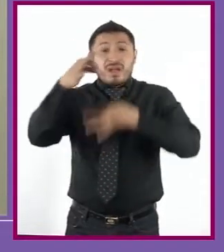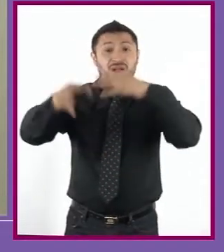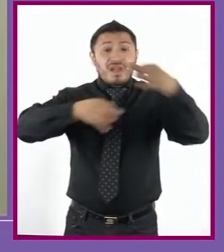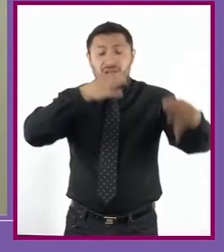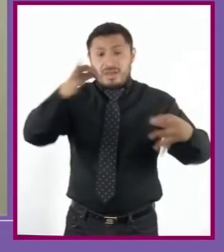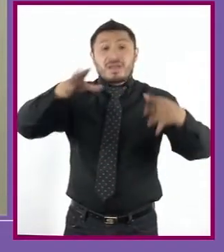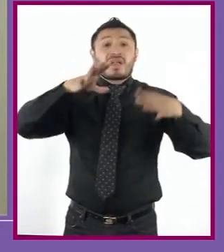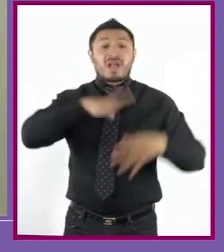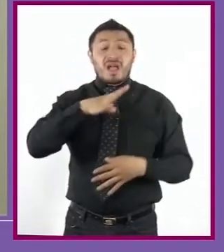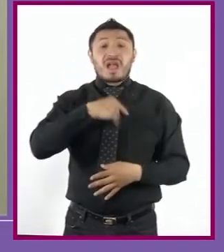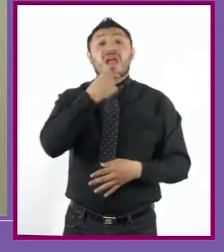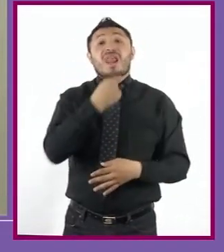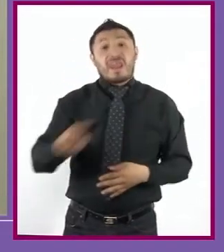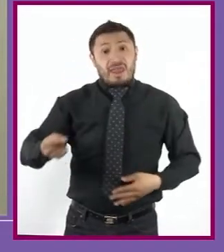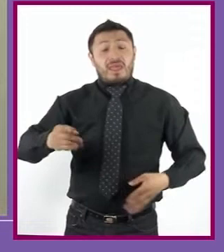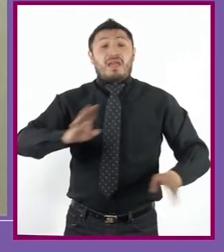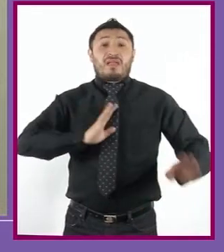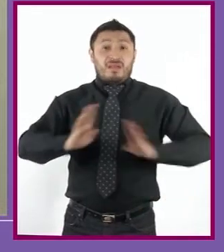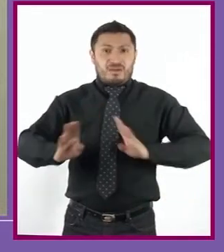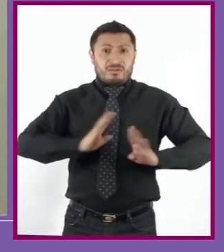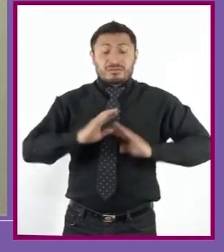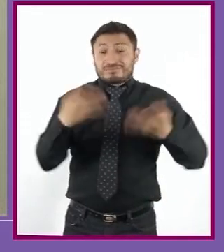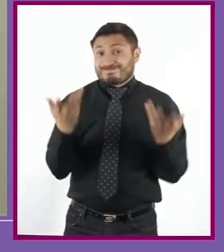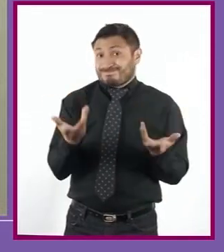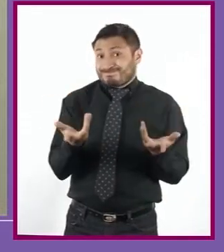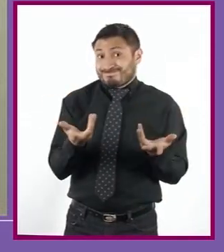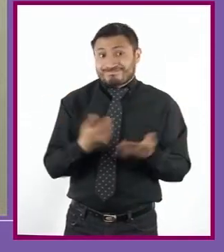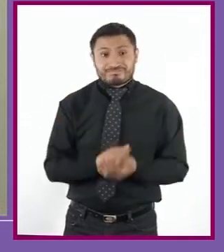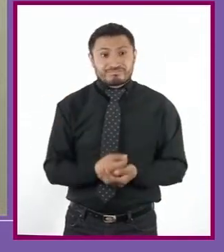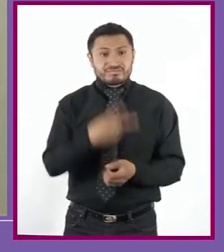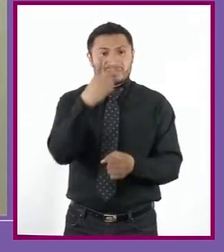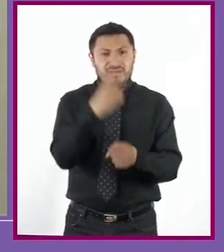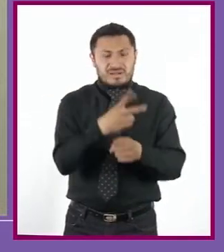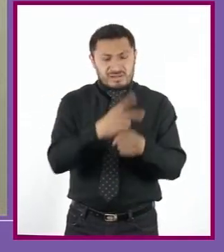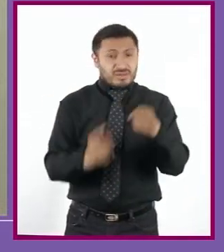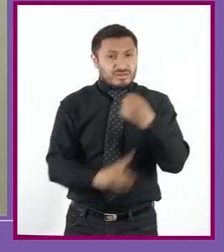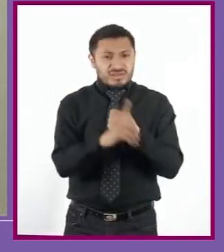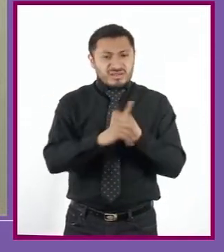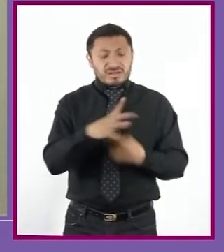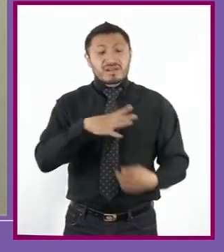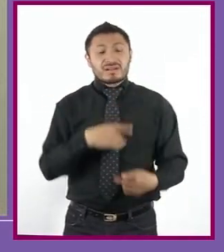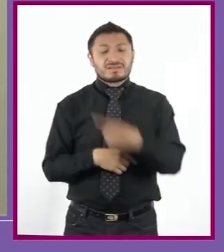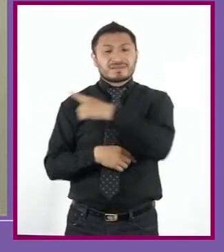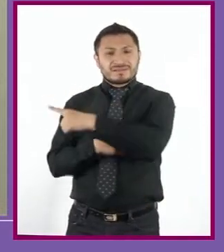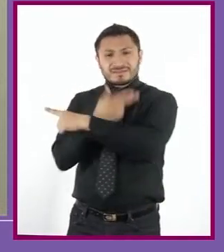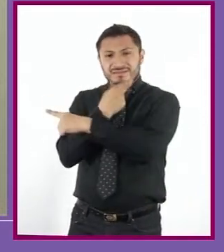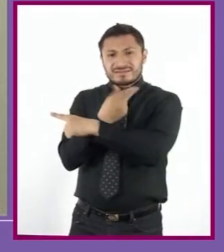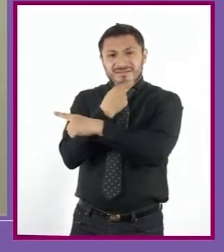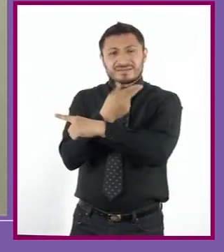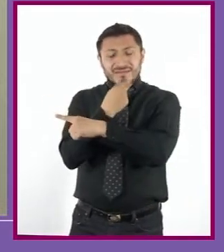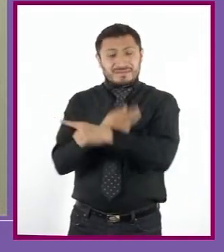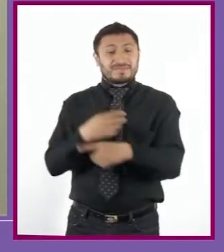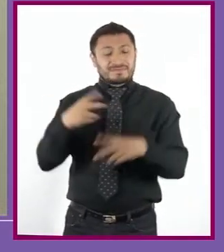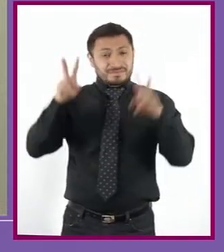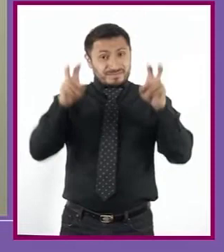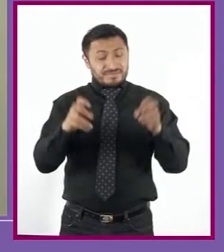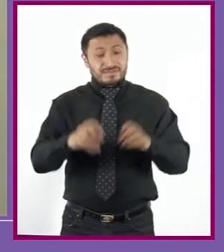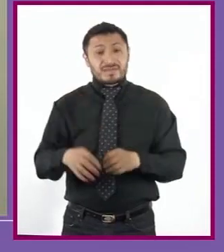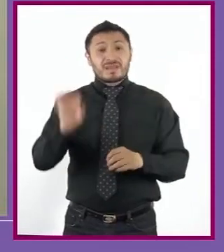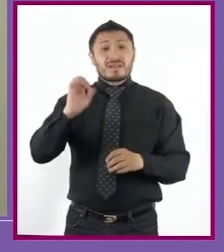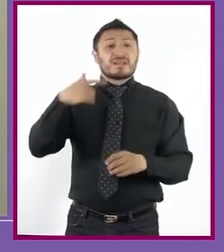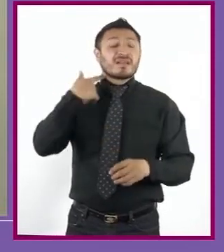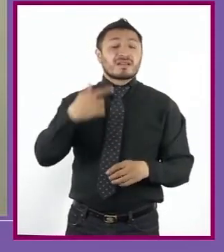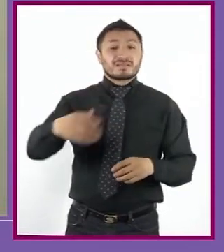la existencia de niños soldado. En el segundo caso, el procesado fue Dominic Ongwen, excomandante